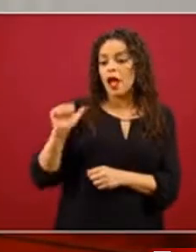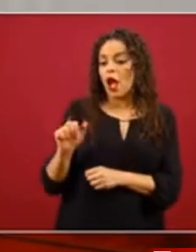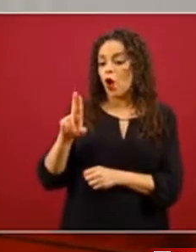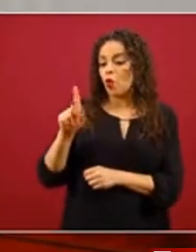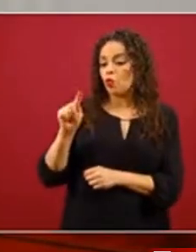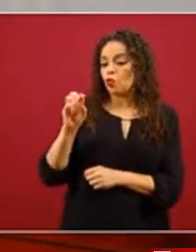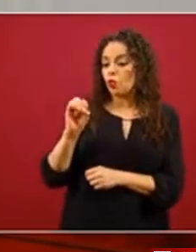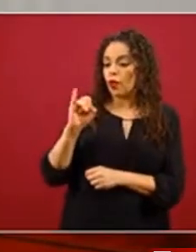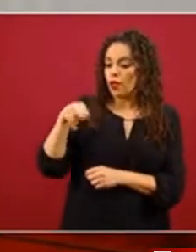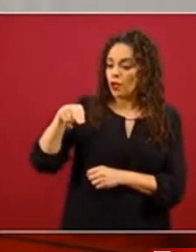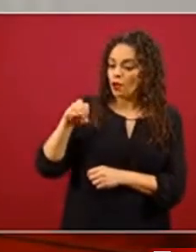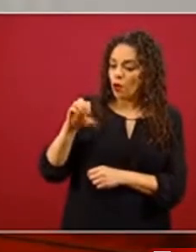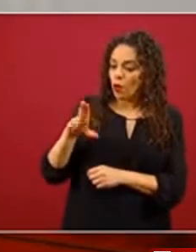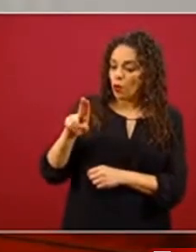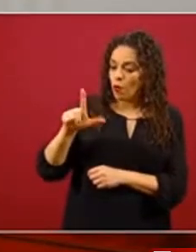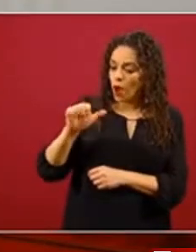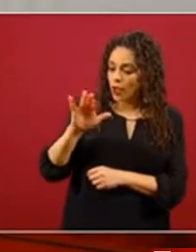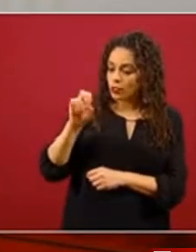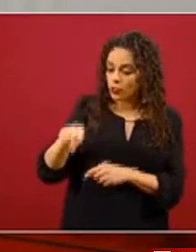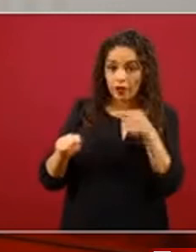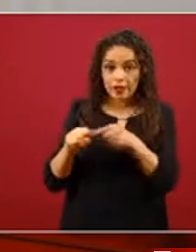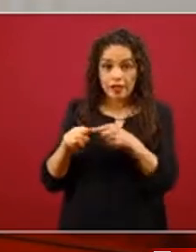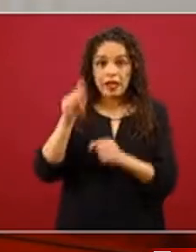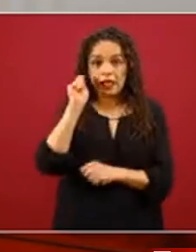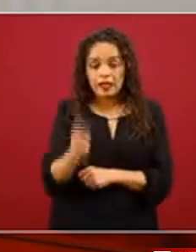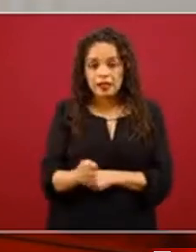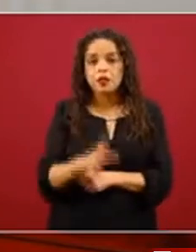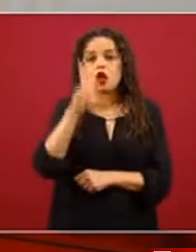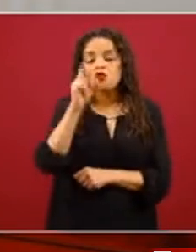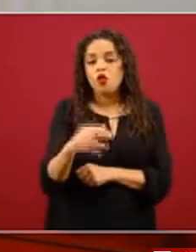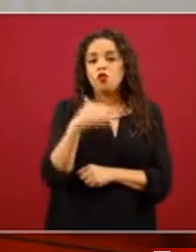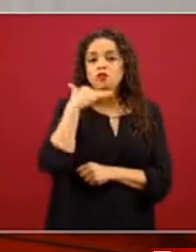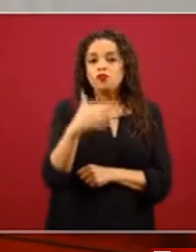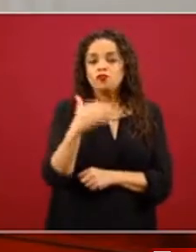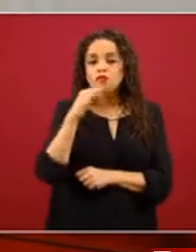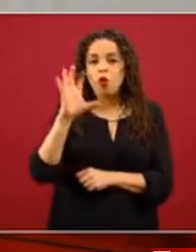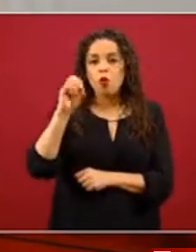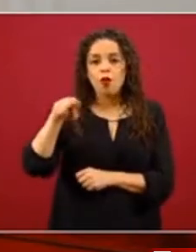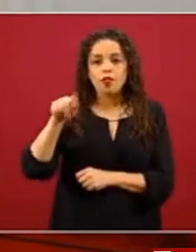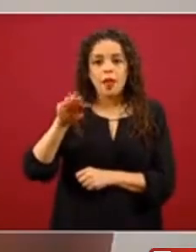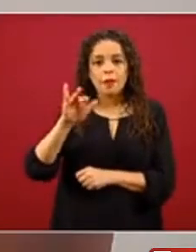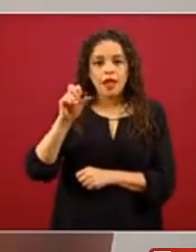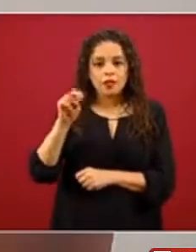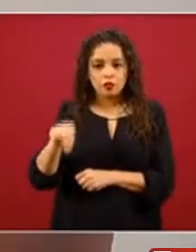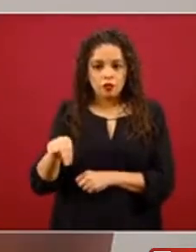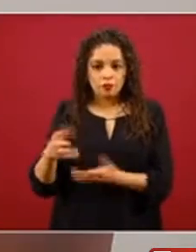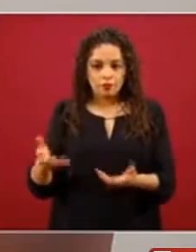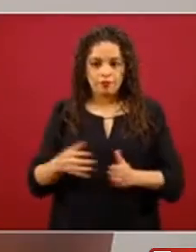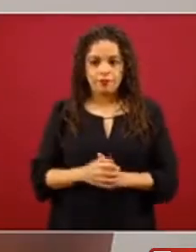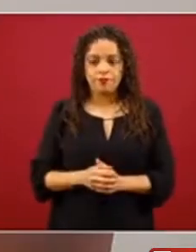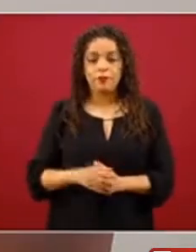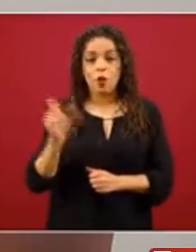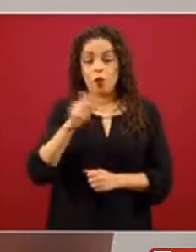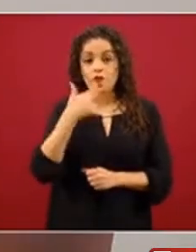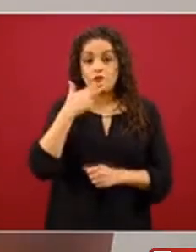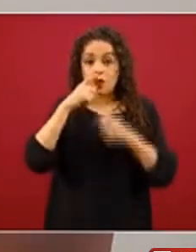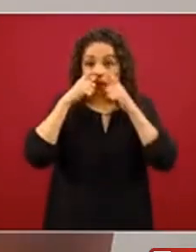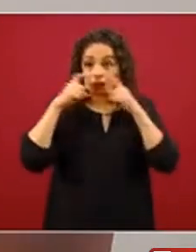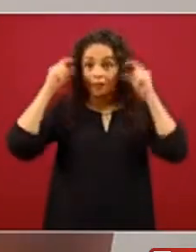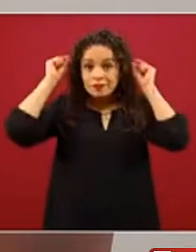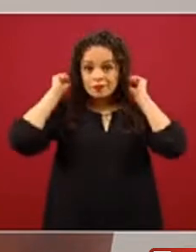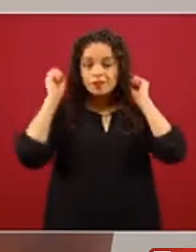contaminación. Al tener un objeto extraño en la cara, es más fácil que nos dé comezón, que nos rasquemos,